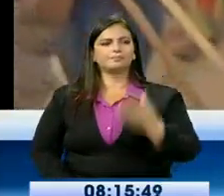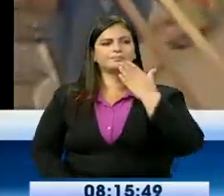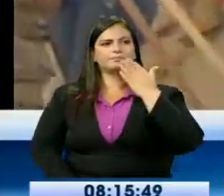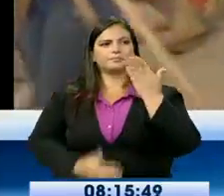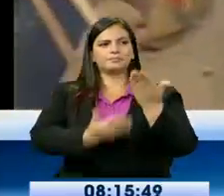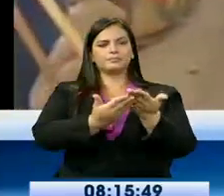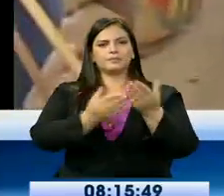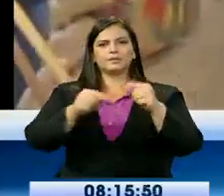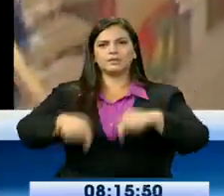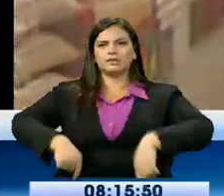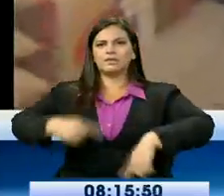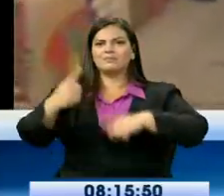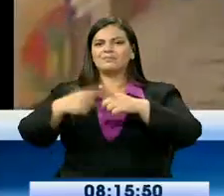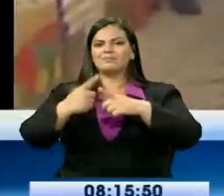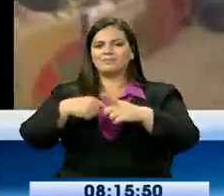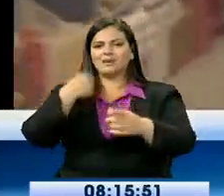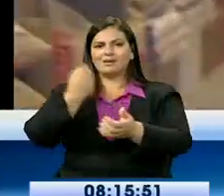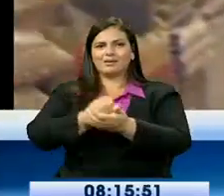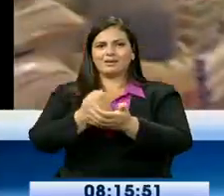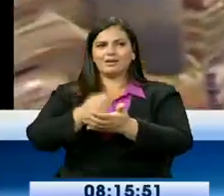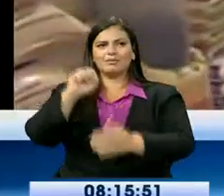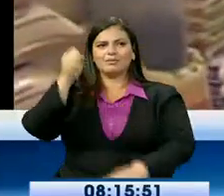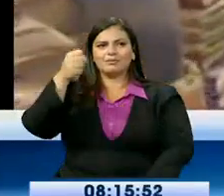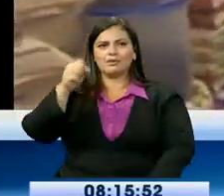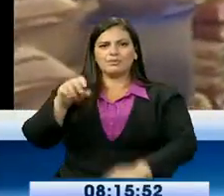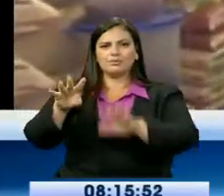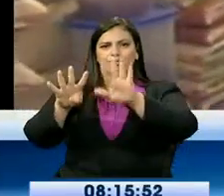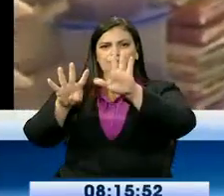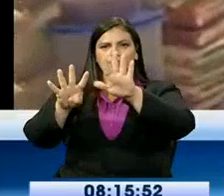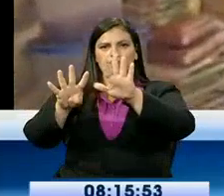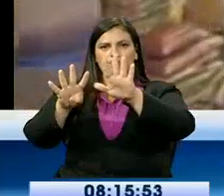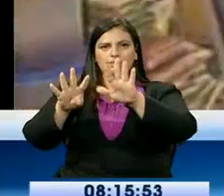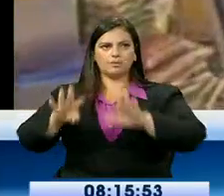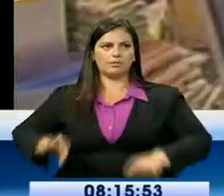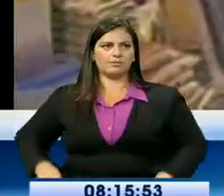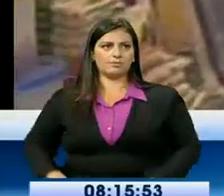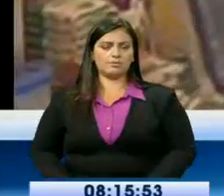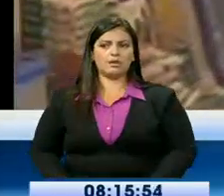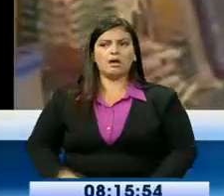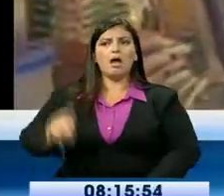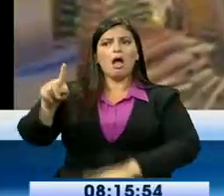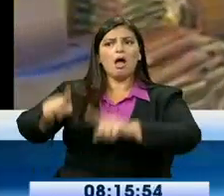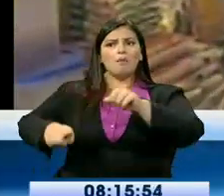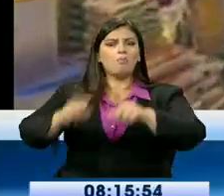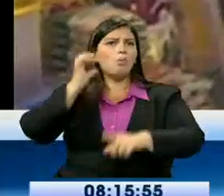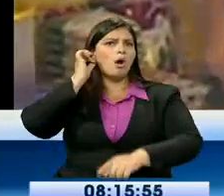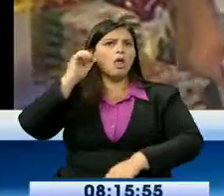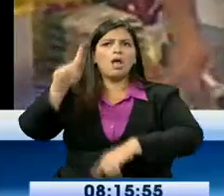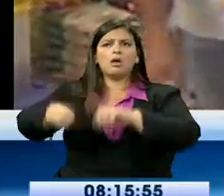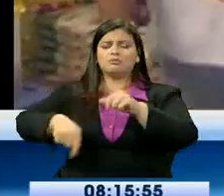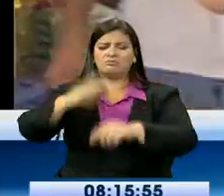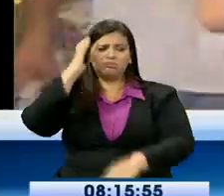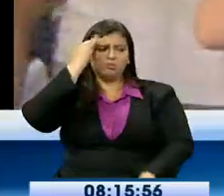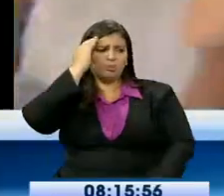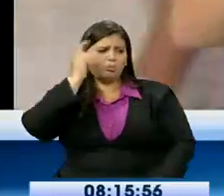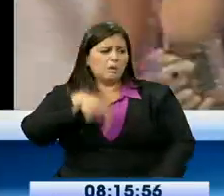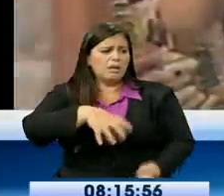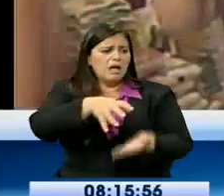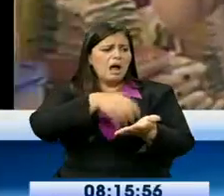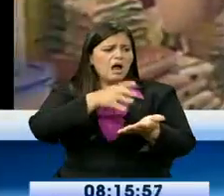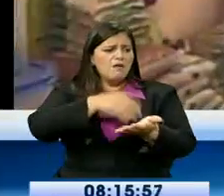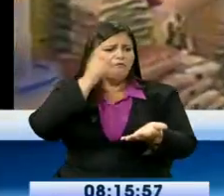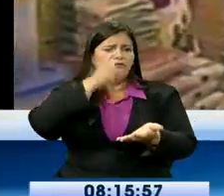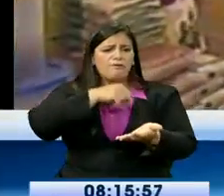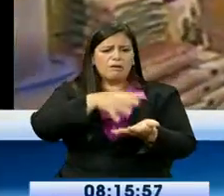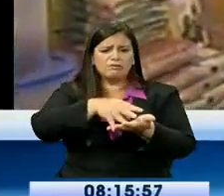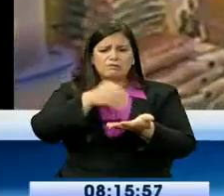de Sauces 9. Amas de casa, sí, se sienten preocupadas ante la supuesta venta de arroz plástico.